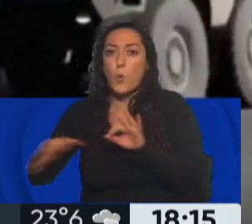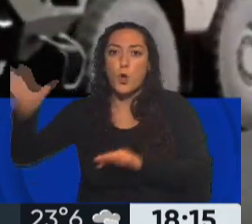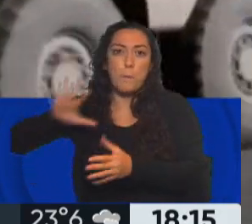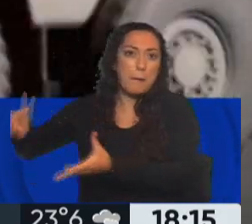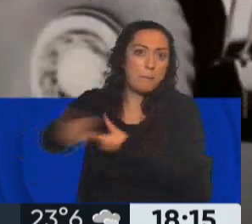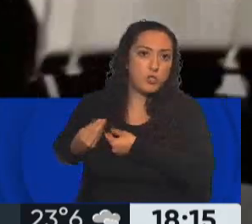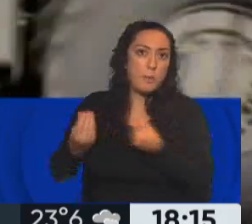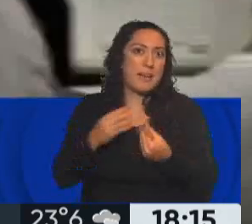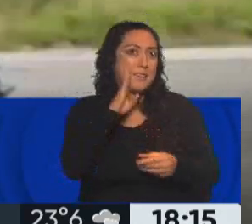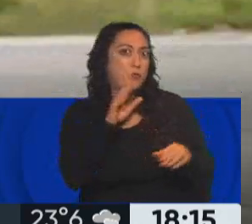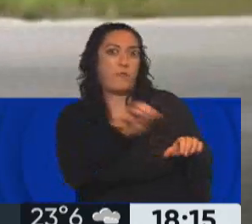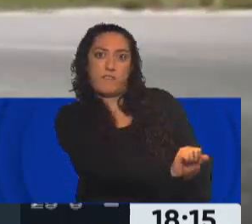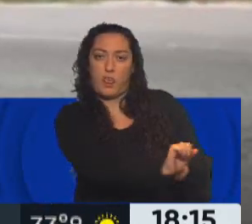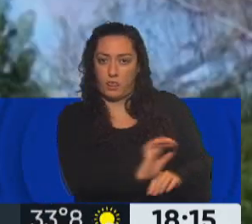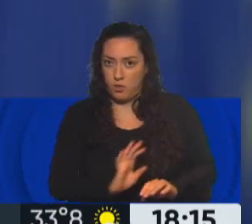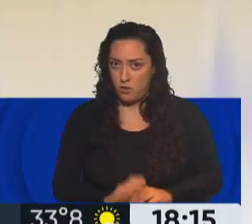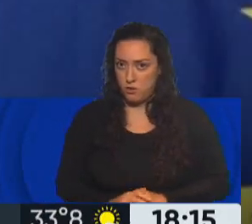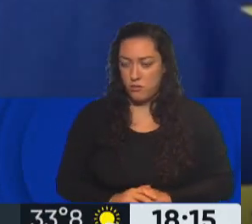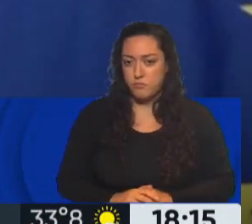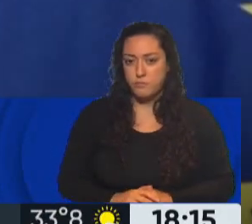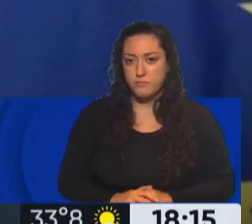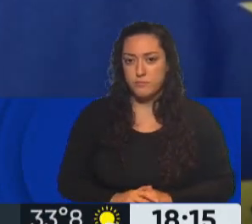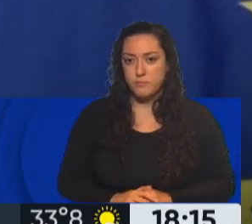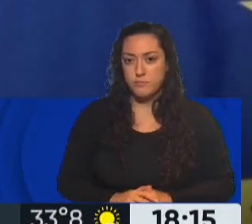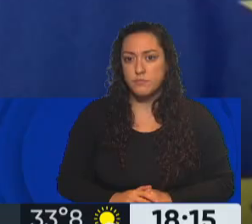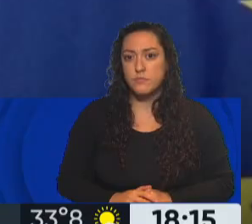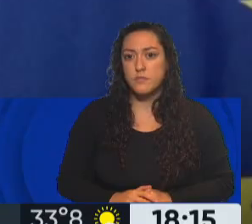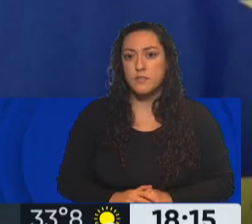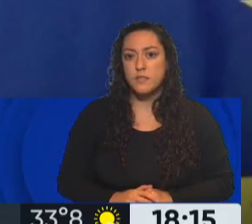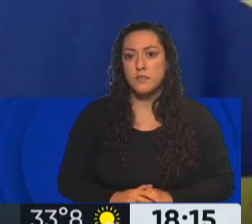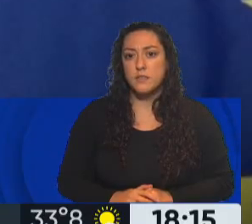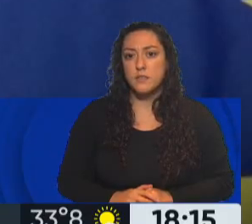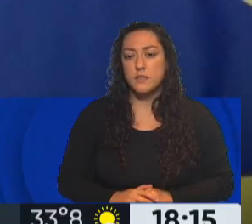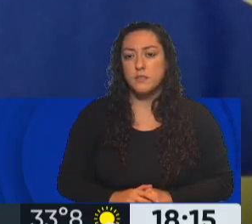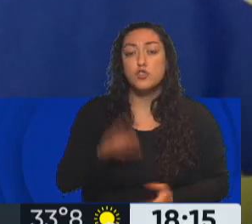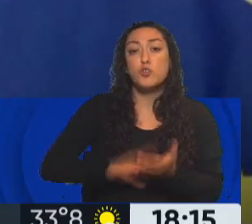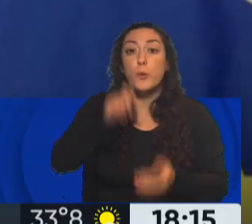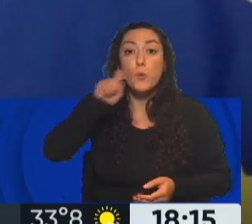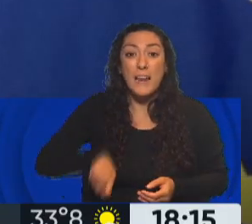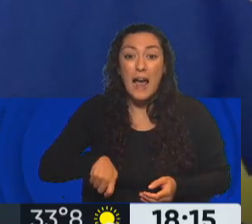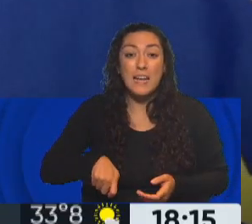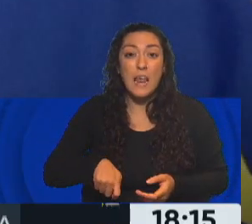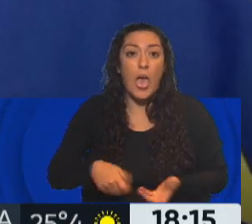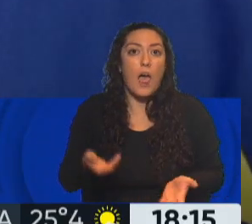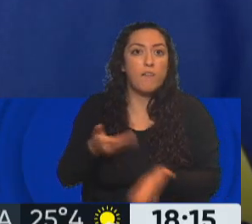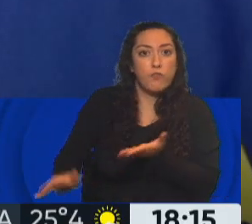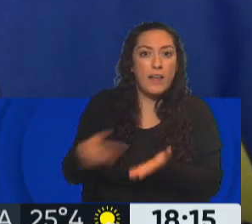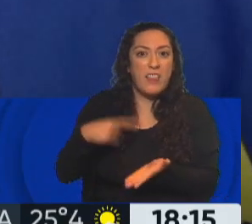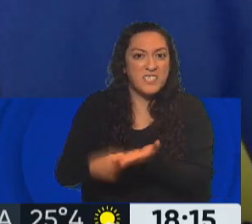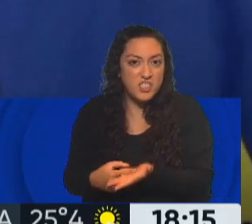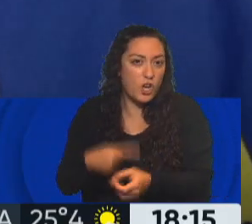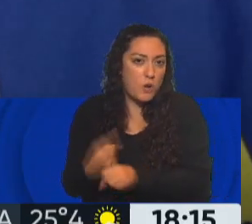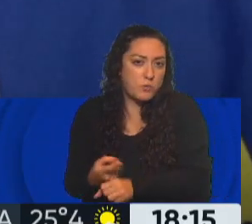presidente estadounidense. No se puede decidir nada sobre Ucrania sin Ucrania. Y no se